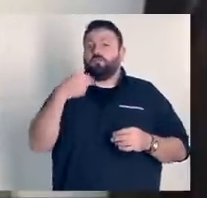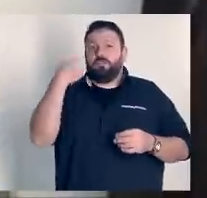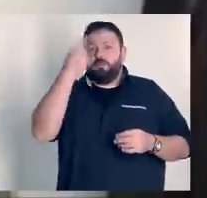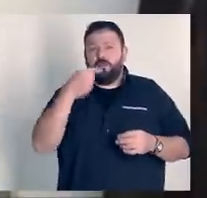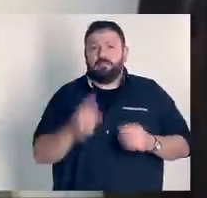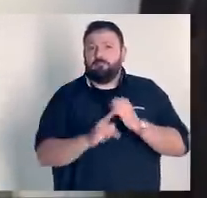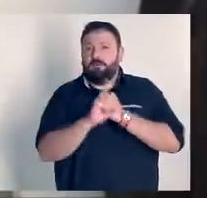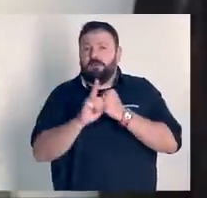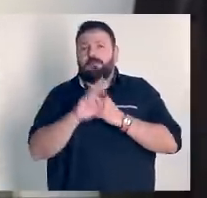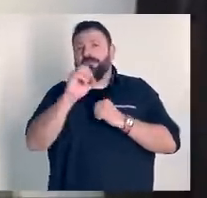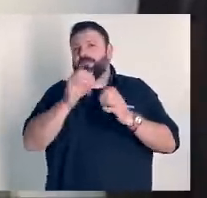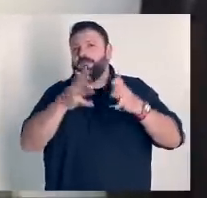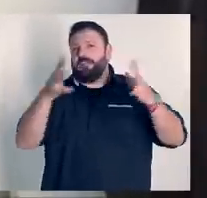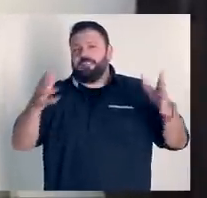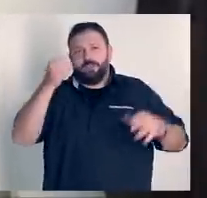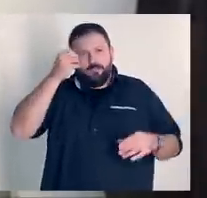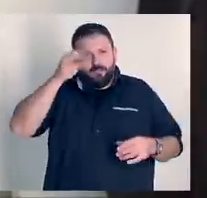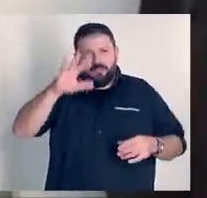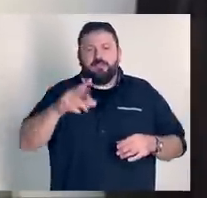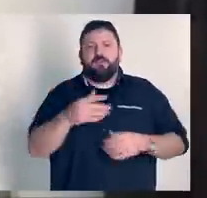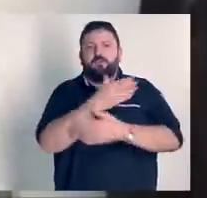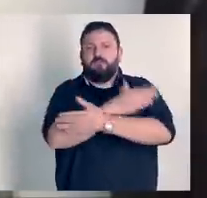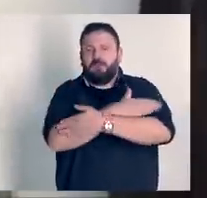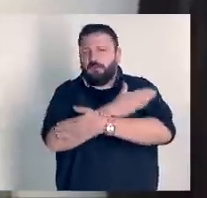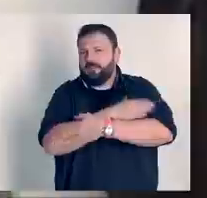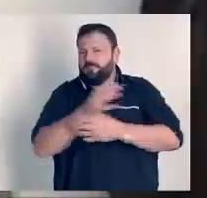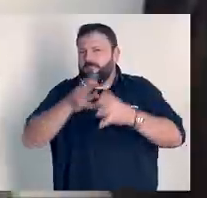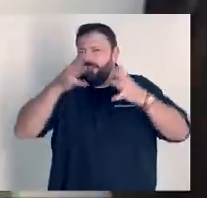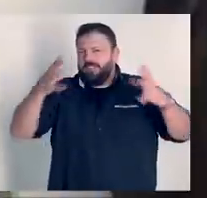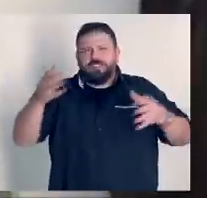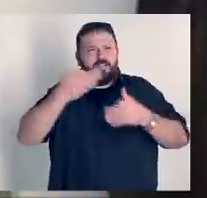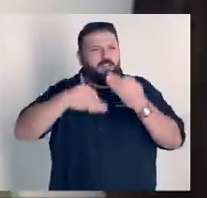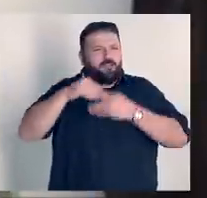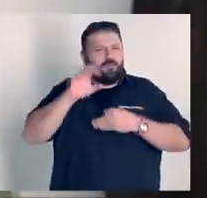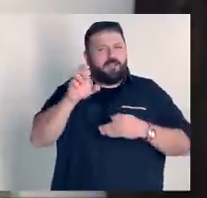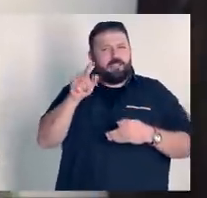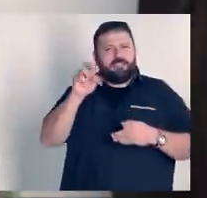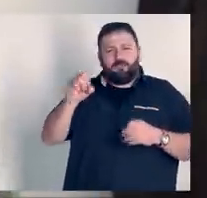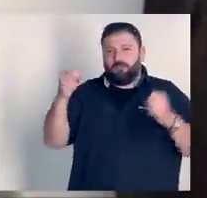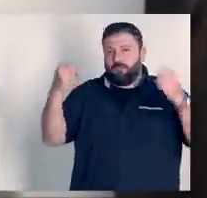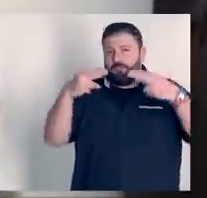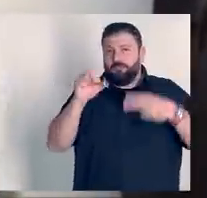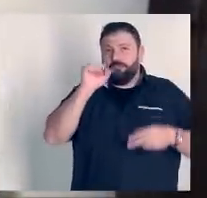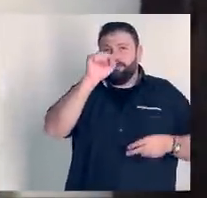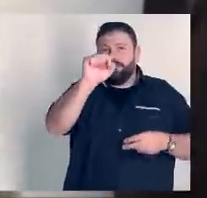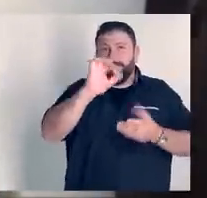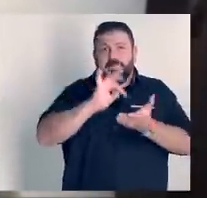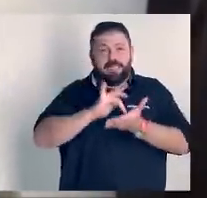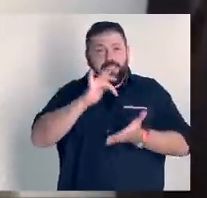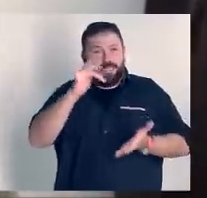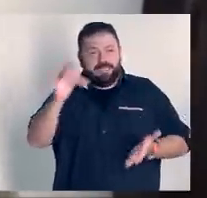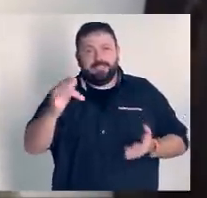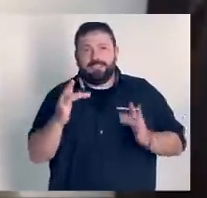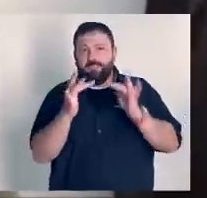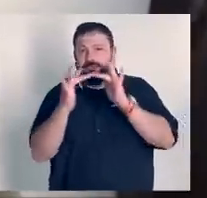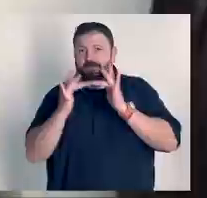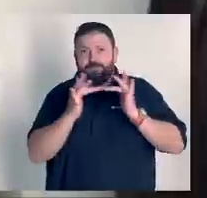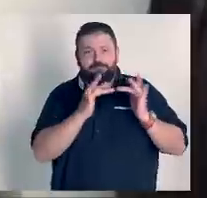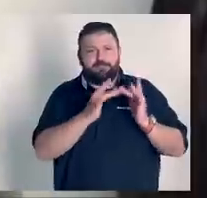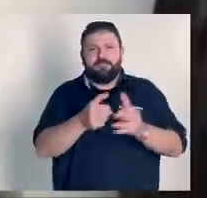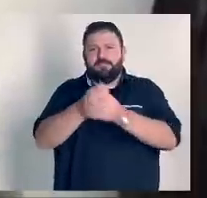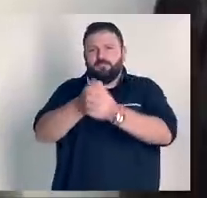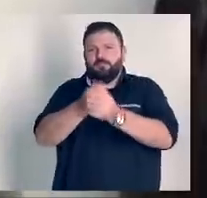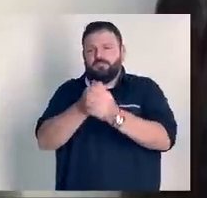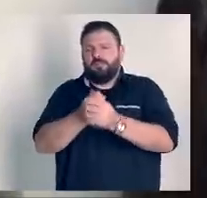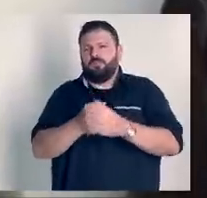negocio OmniLife. Les mando un abrazo muy grande, muchísimo éxito y nos vemos el sábado. Gracias a todos los que están conectando. Un saludo muy